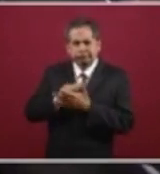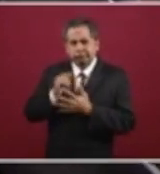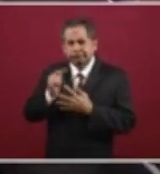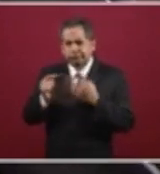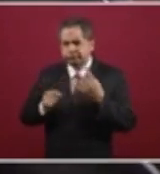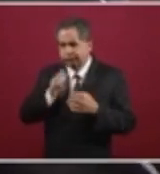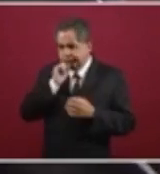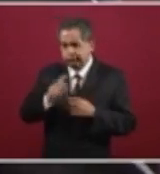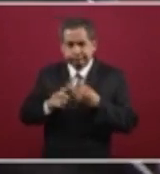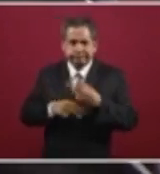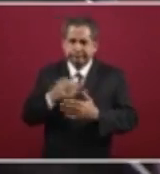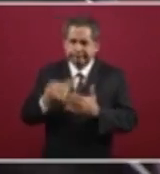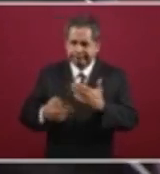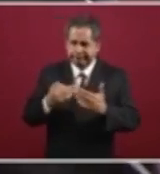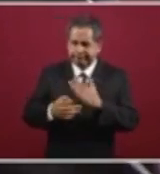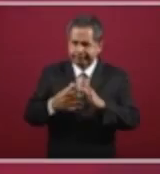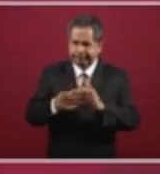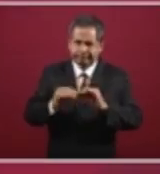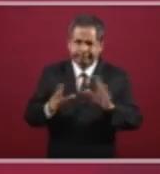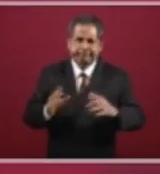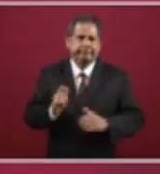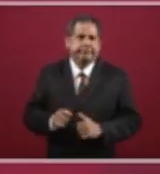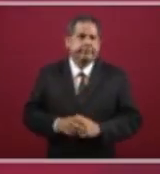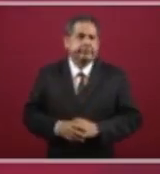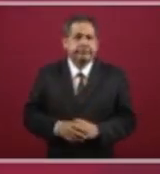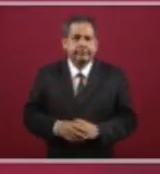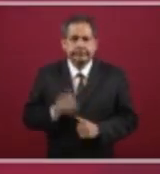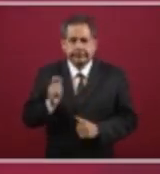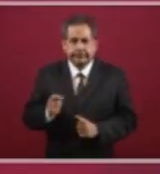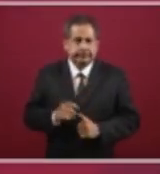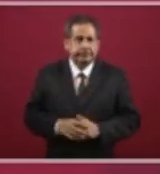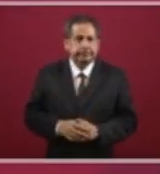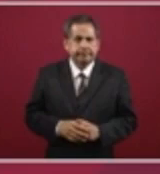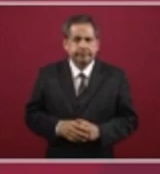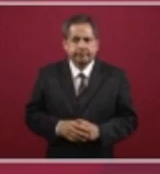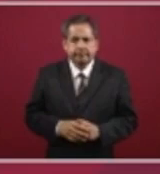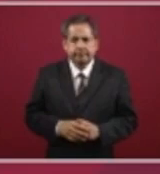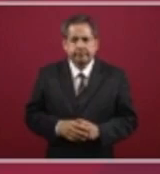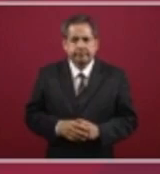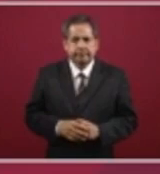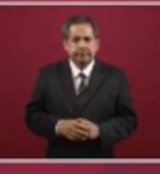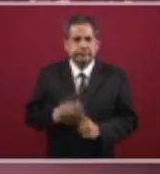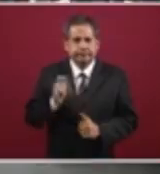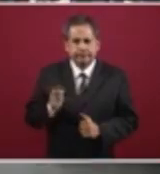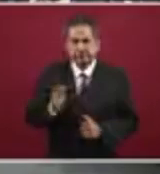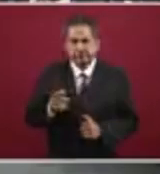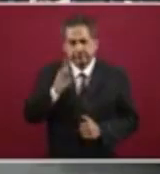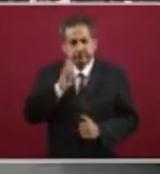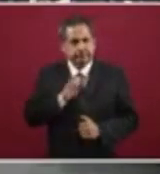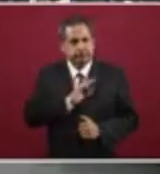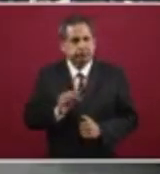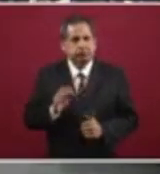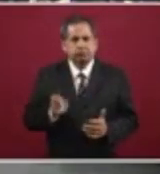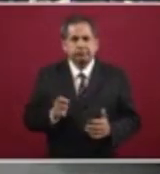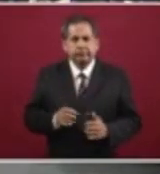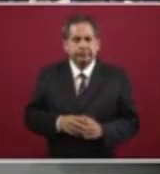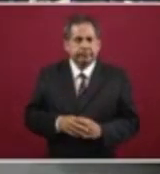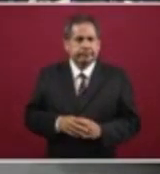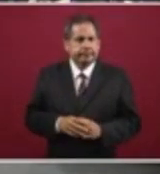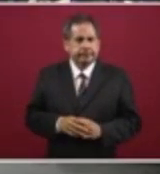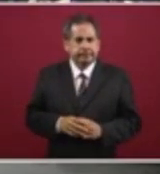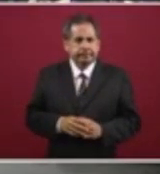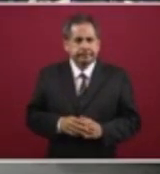que hacen falta, el que pueda terminarse de